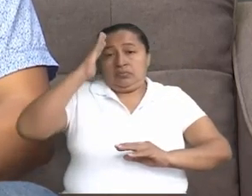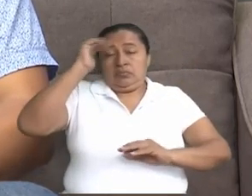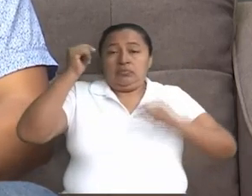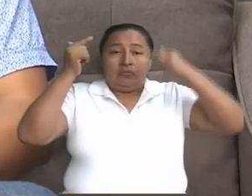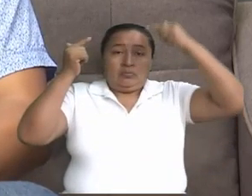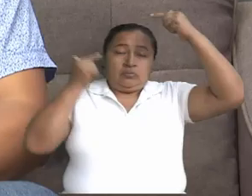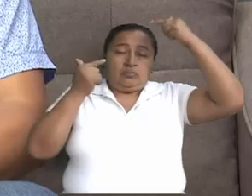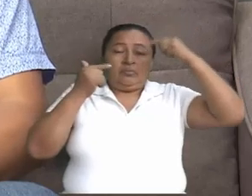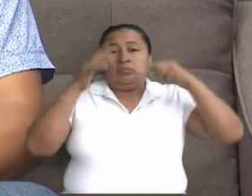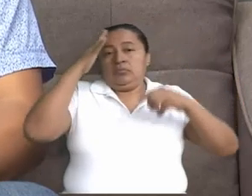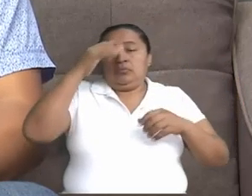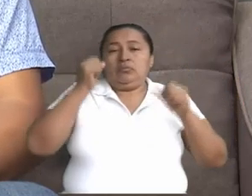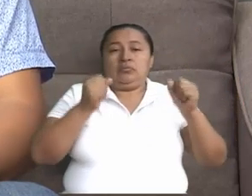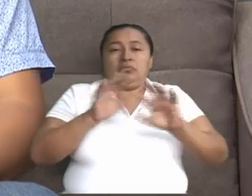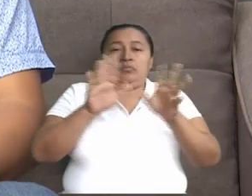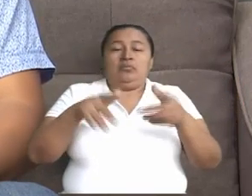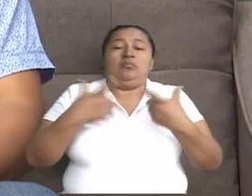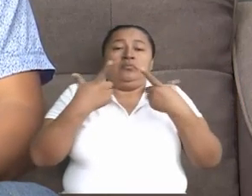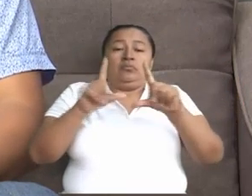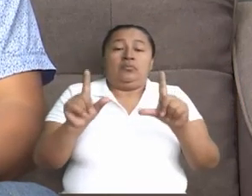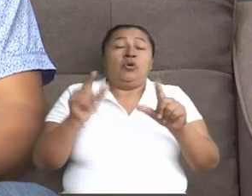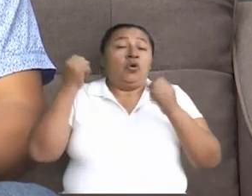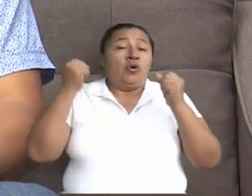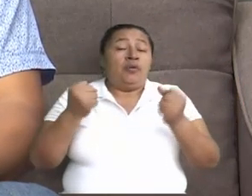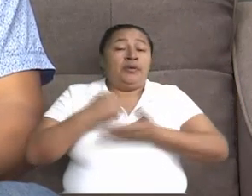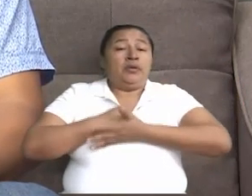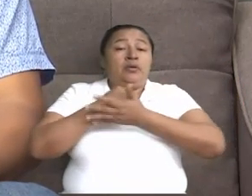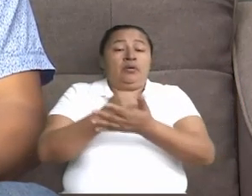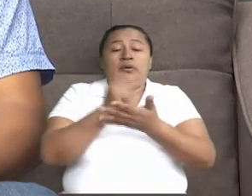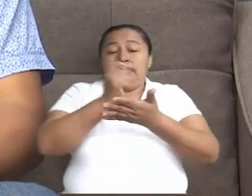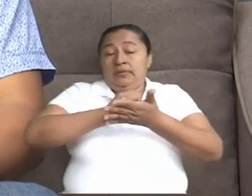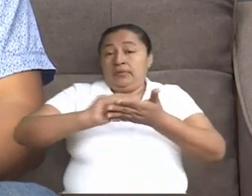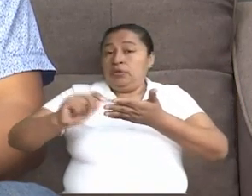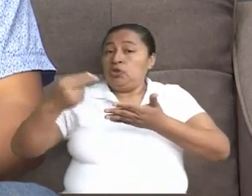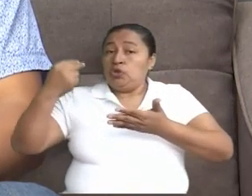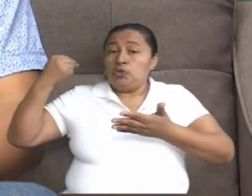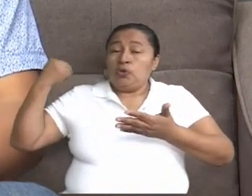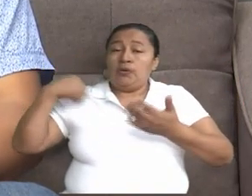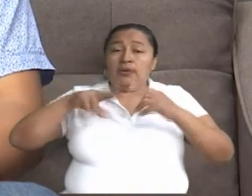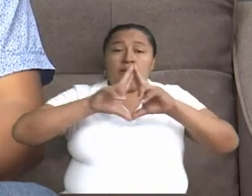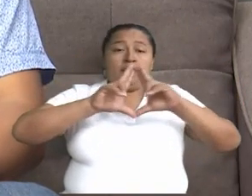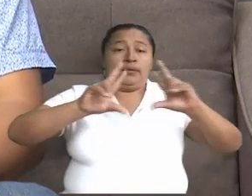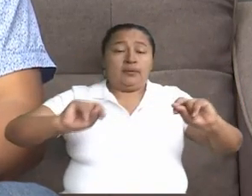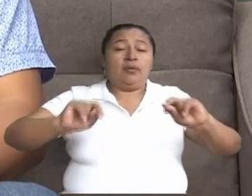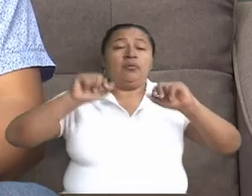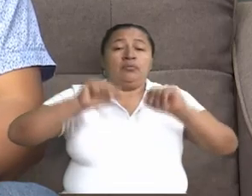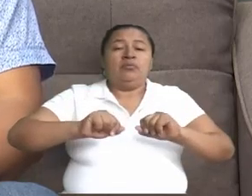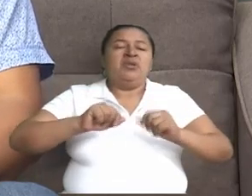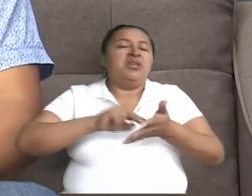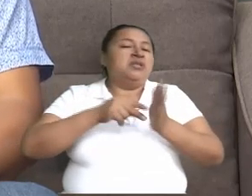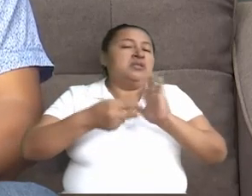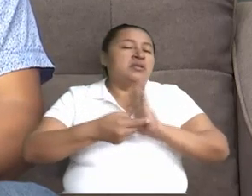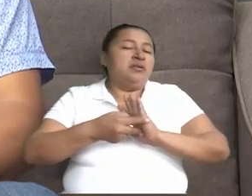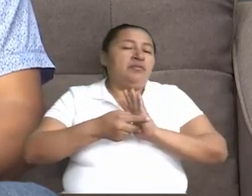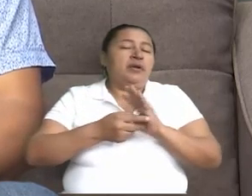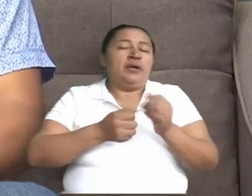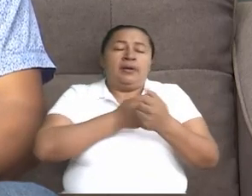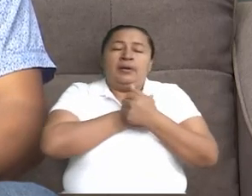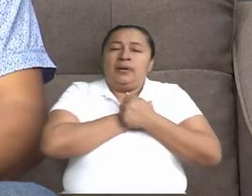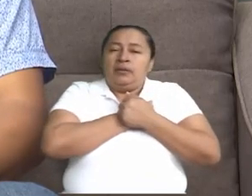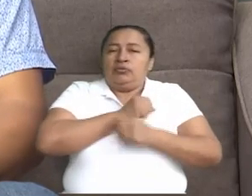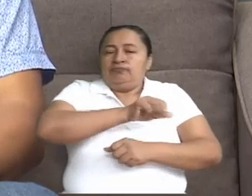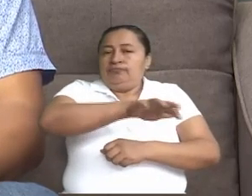de Hombres y Mujeres Libres. Un hombre que ayudó a escribir la historia de nuestro país y a entender lo que significa la soberanía patria. Pues